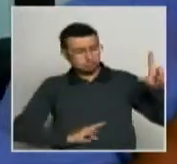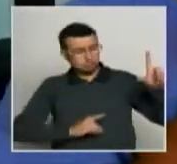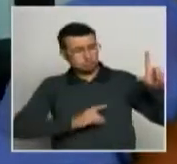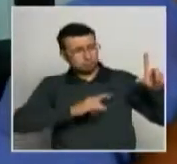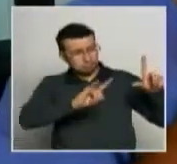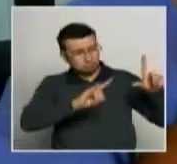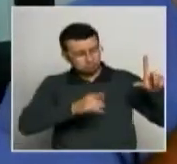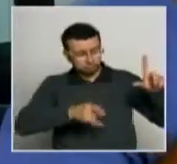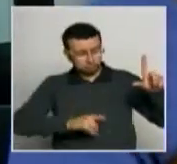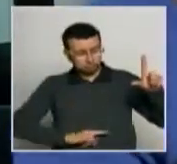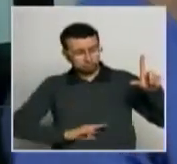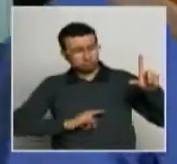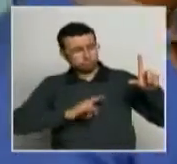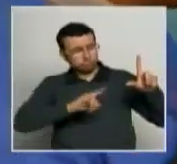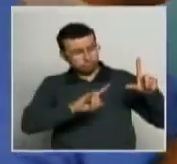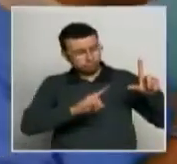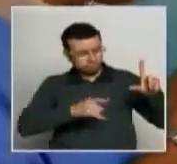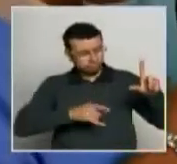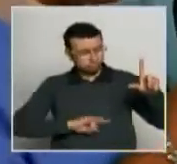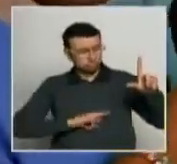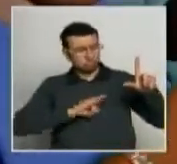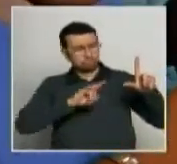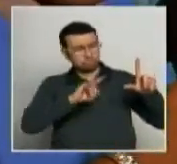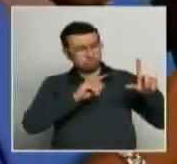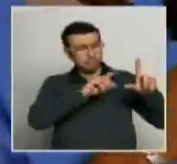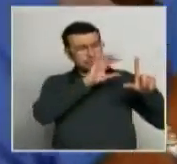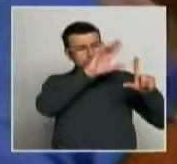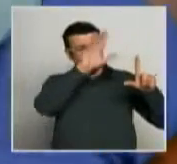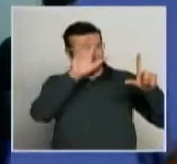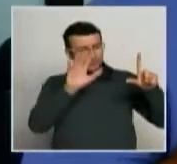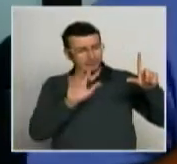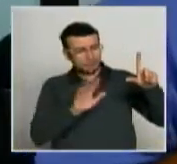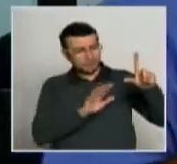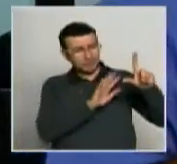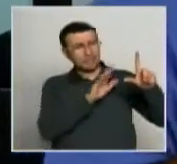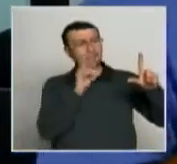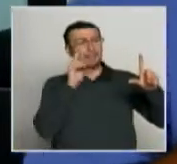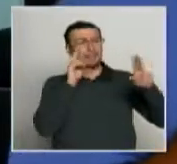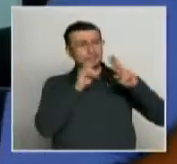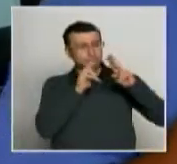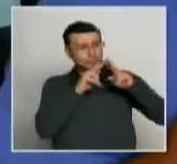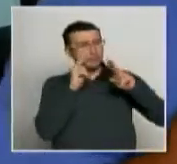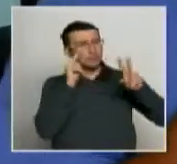devuelven nuevamente hacia el aparato traductor, que ahorita vamos a mostrar el equipo con el que vamos a trabajar.